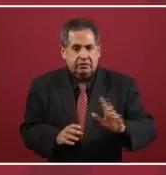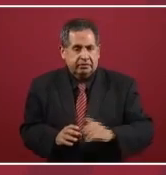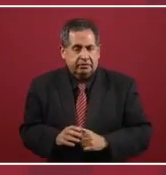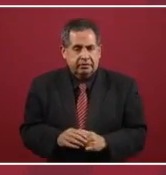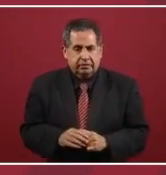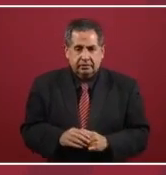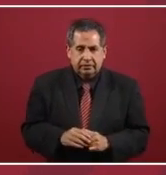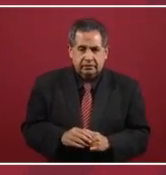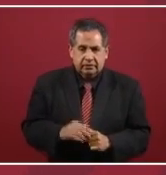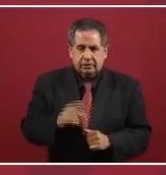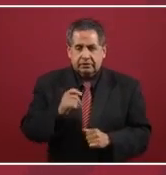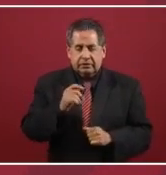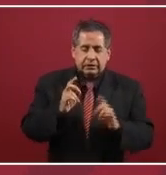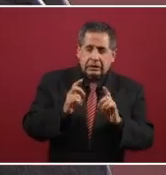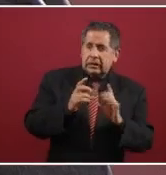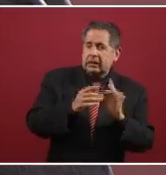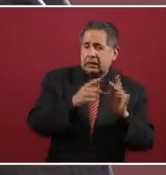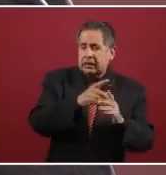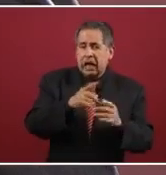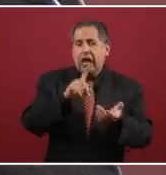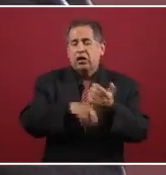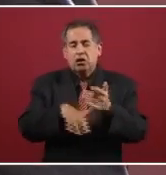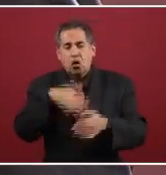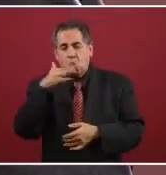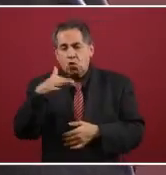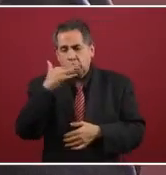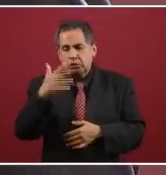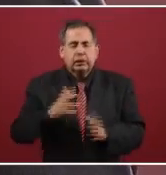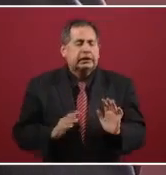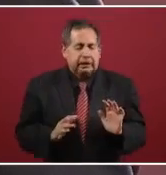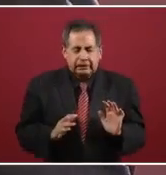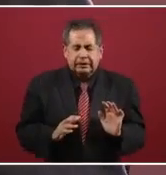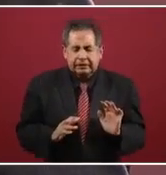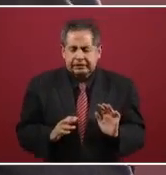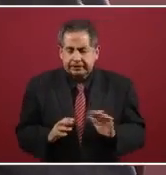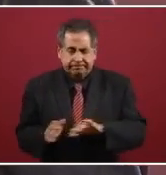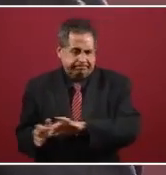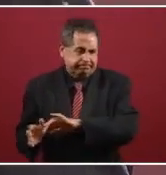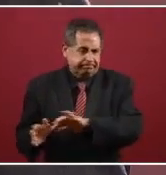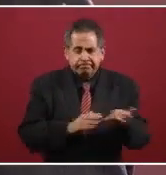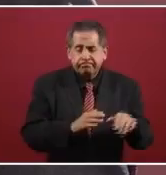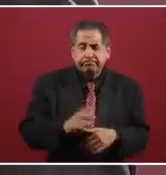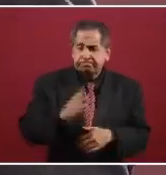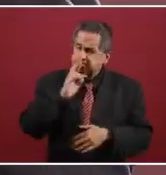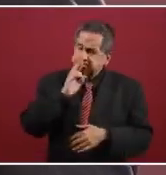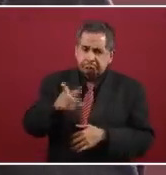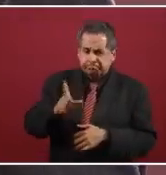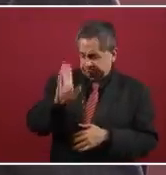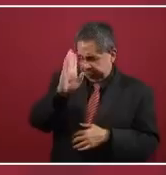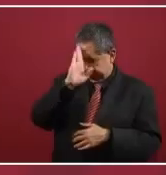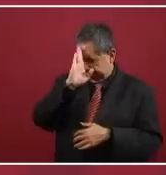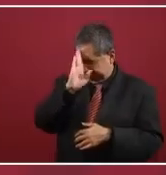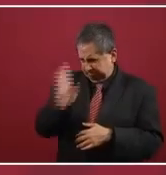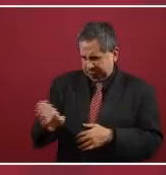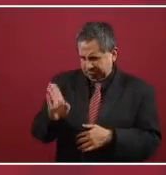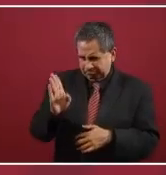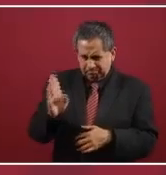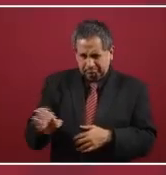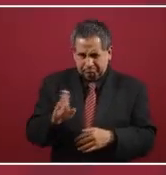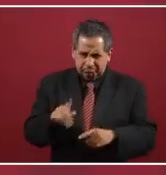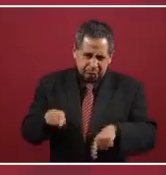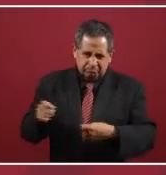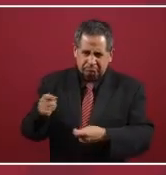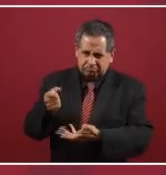hay sospecha de corrupción, para todo lo mejor es